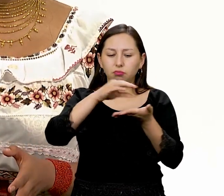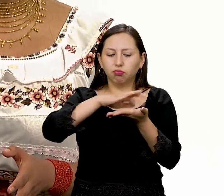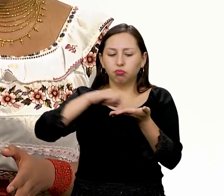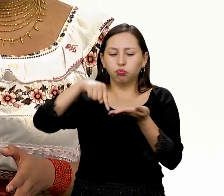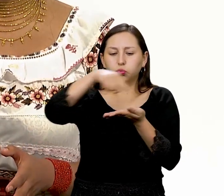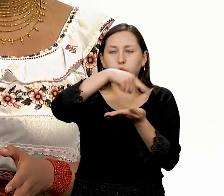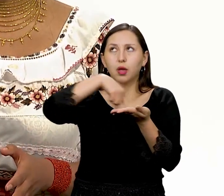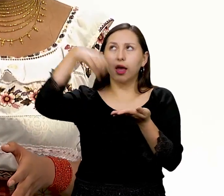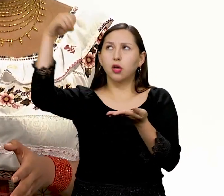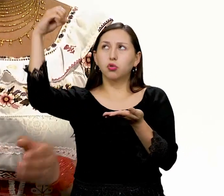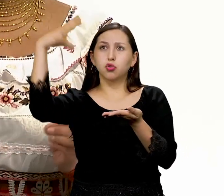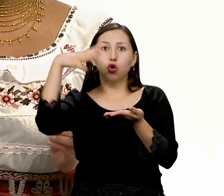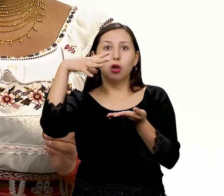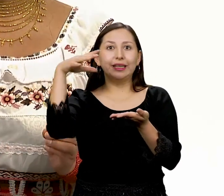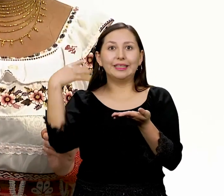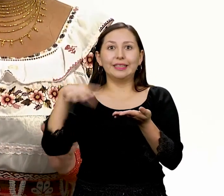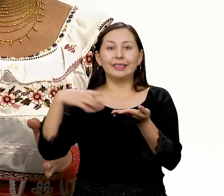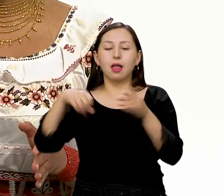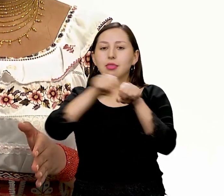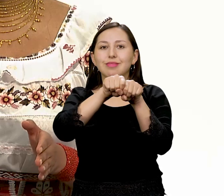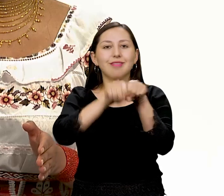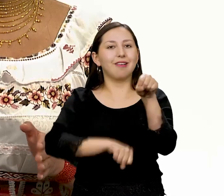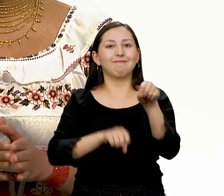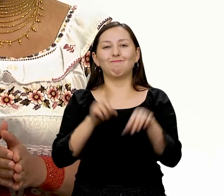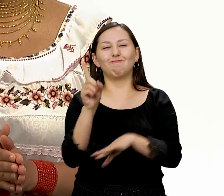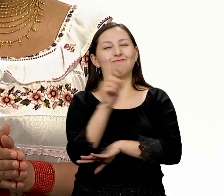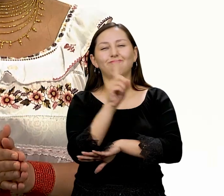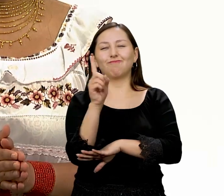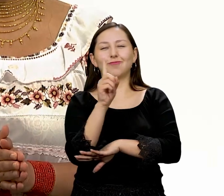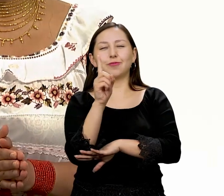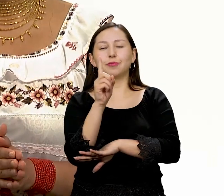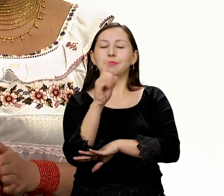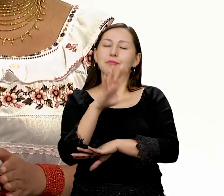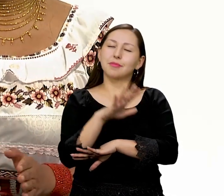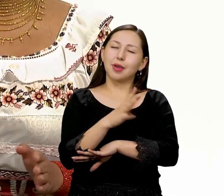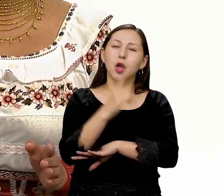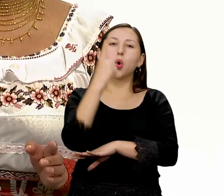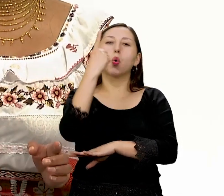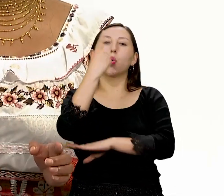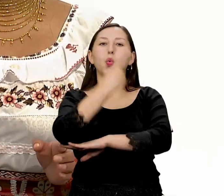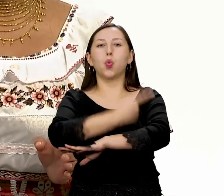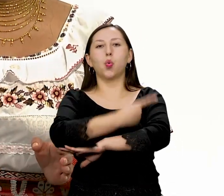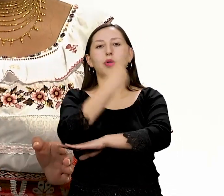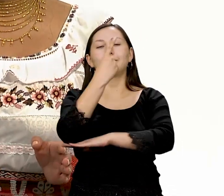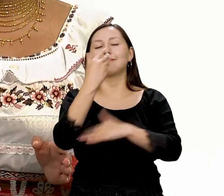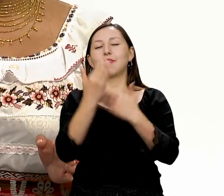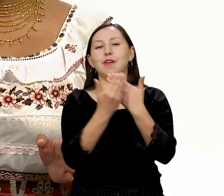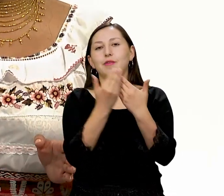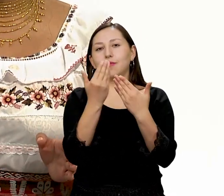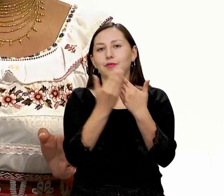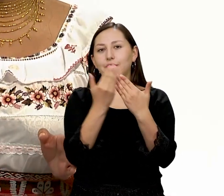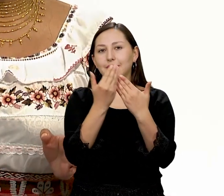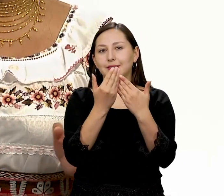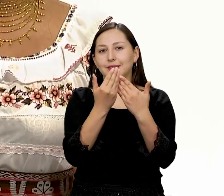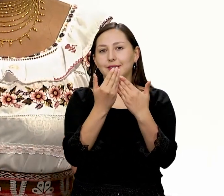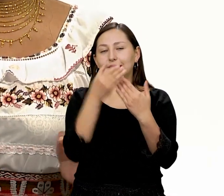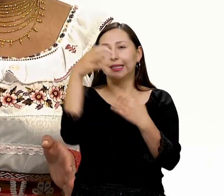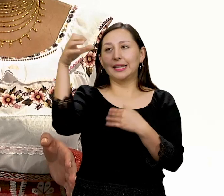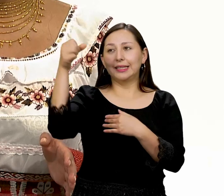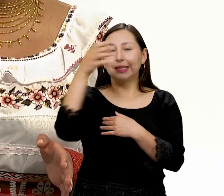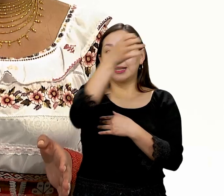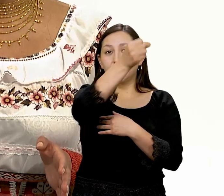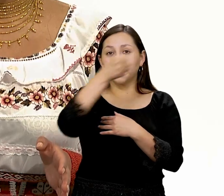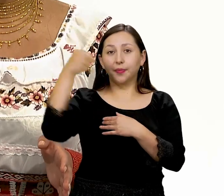el sol. Entonces, su vida vendría a ser máximo un día, que tú la puedes tener incluso